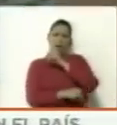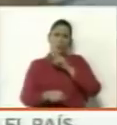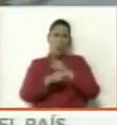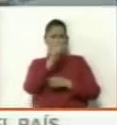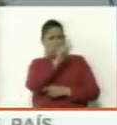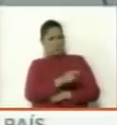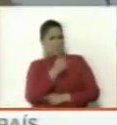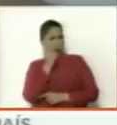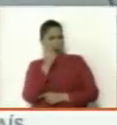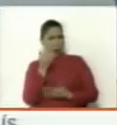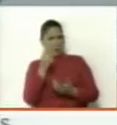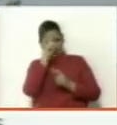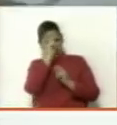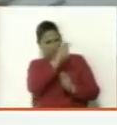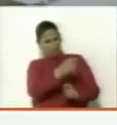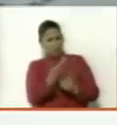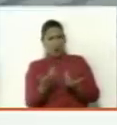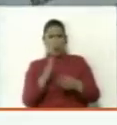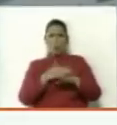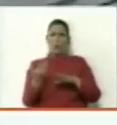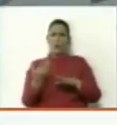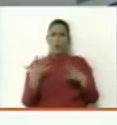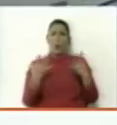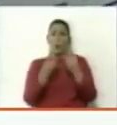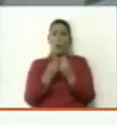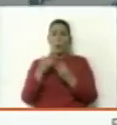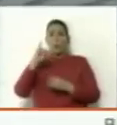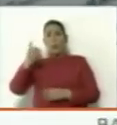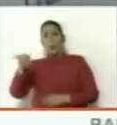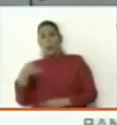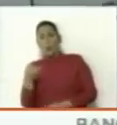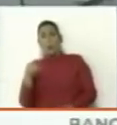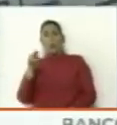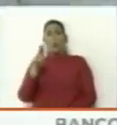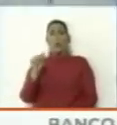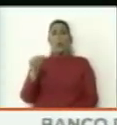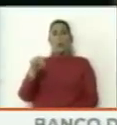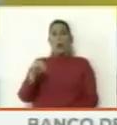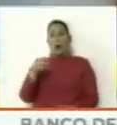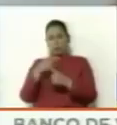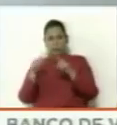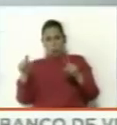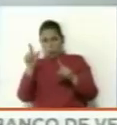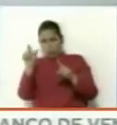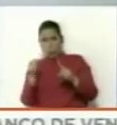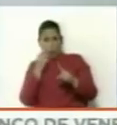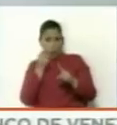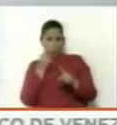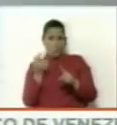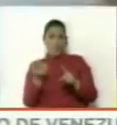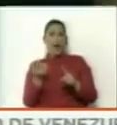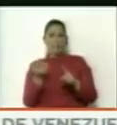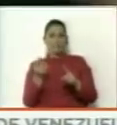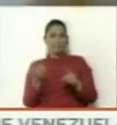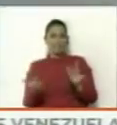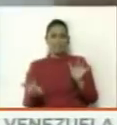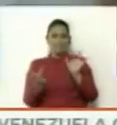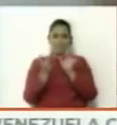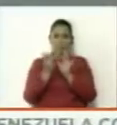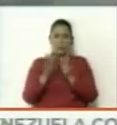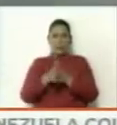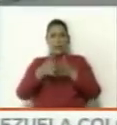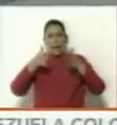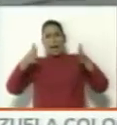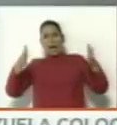que fue designado porque junto con Juan Carlos Gutiérrez está relacionado con el